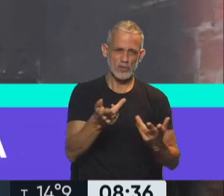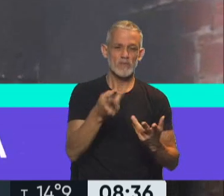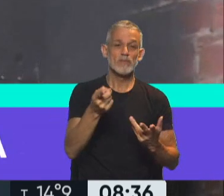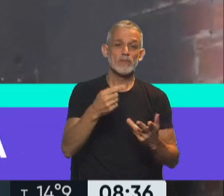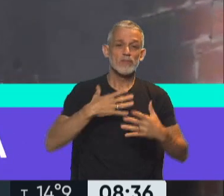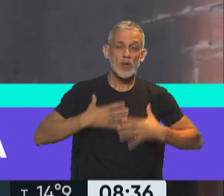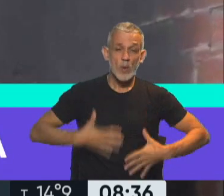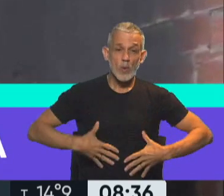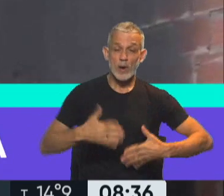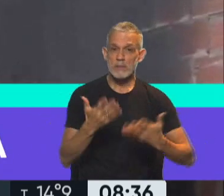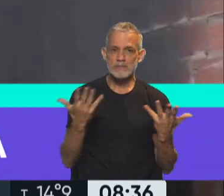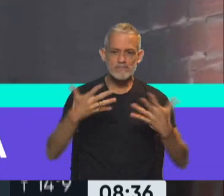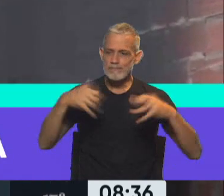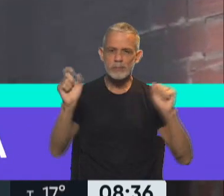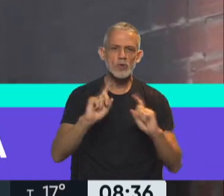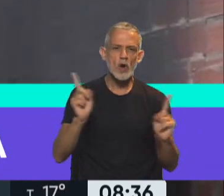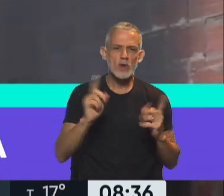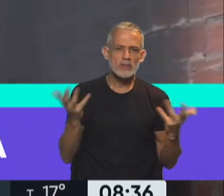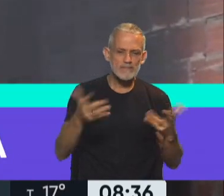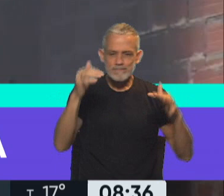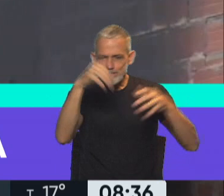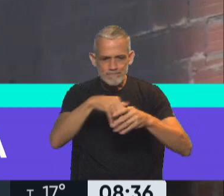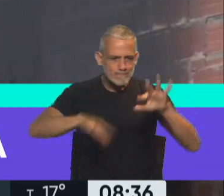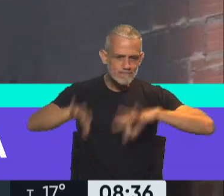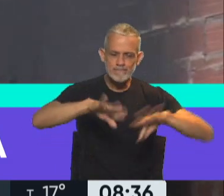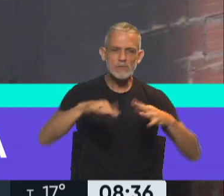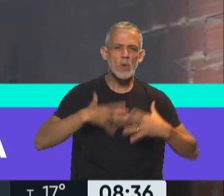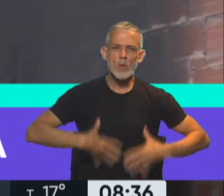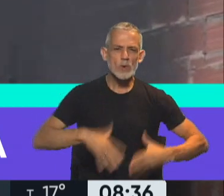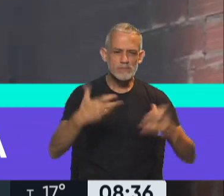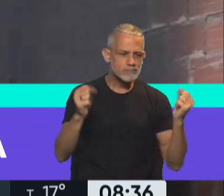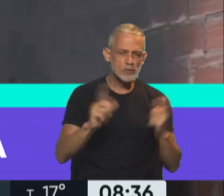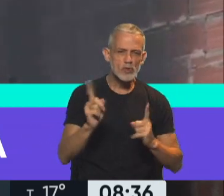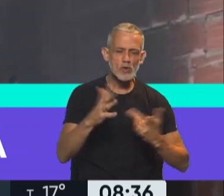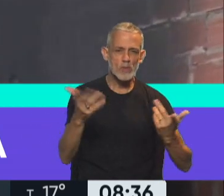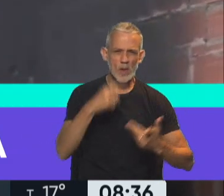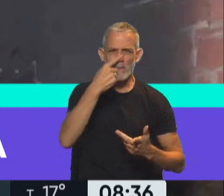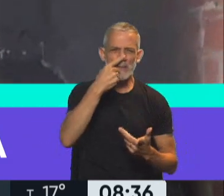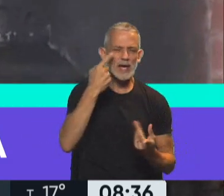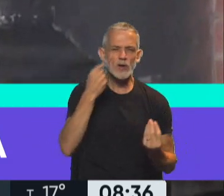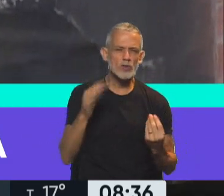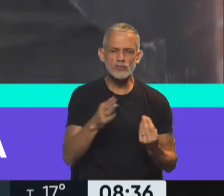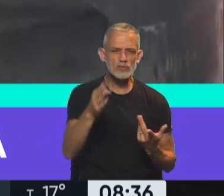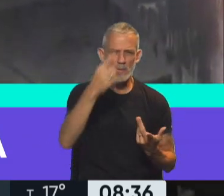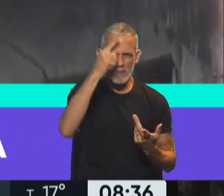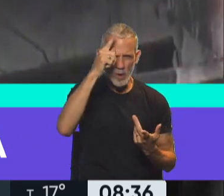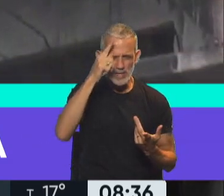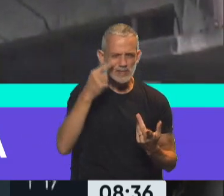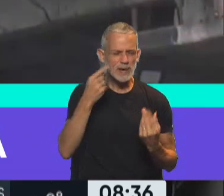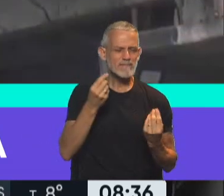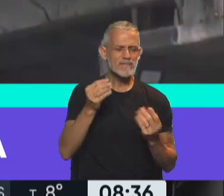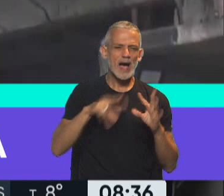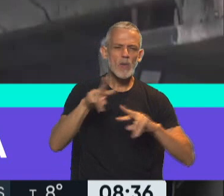cuerpos de estas personas no fueron encontradas en el interior de esta vivienda recién llegaron los perros los perros de la policía entrenados para